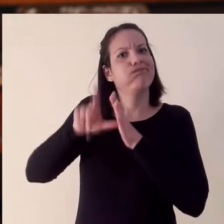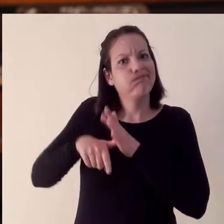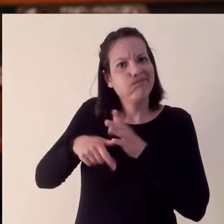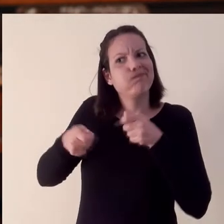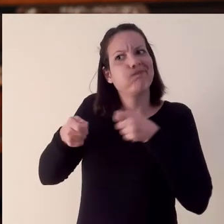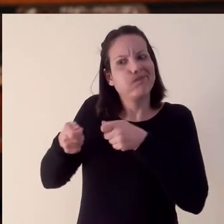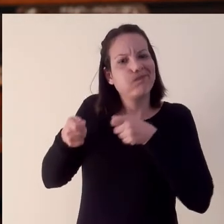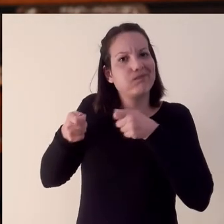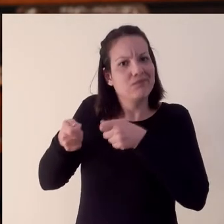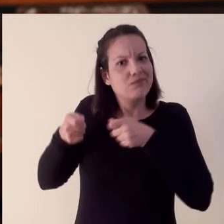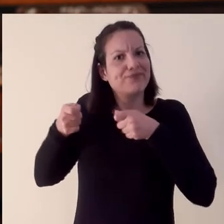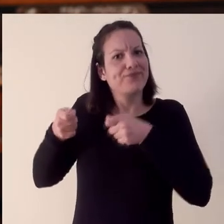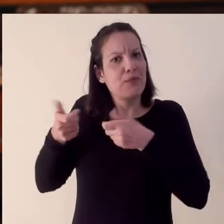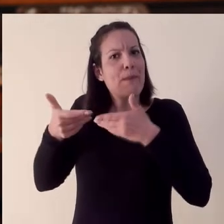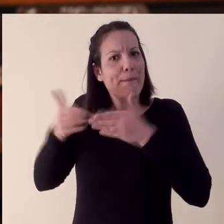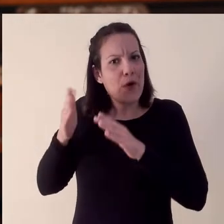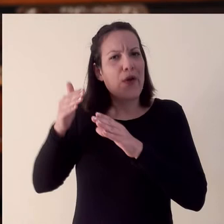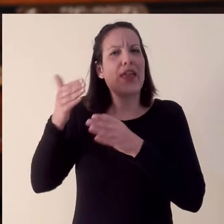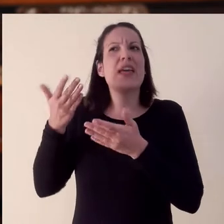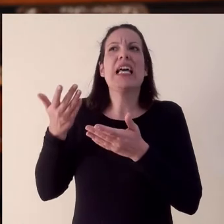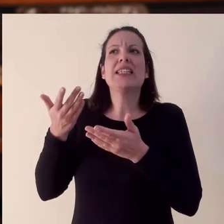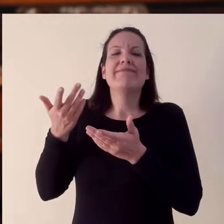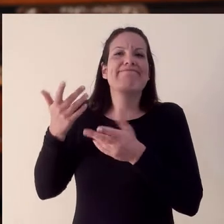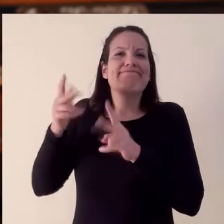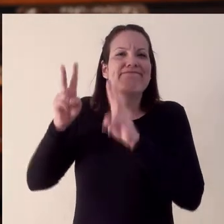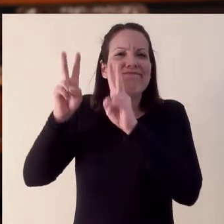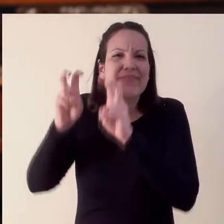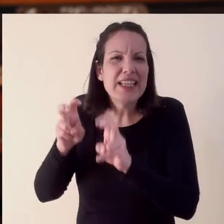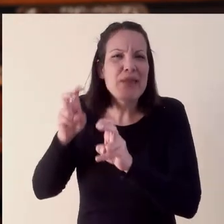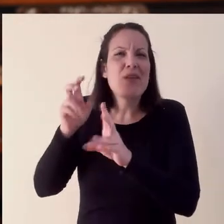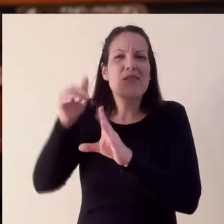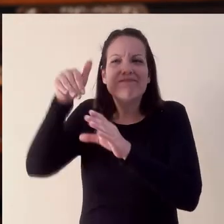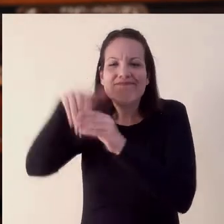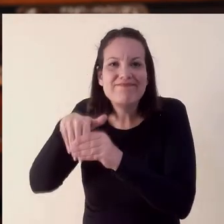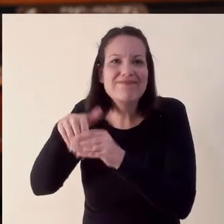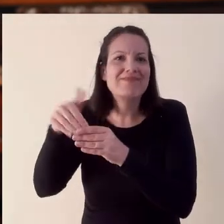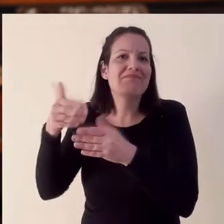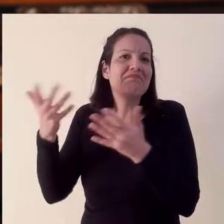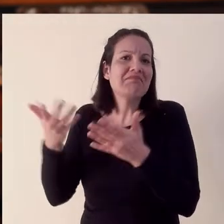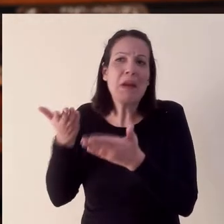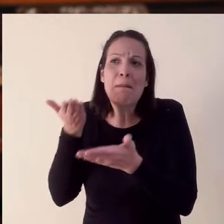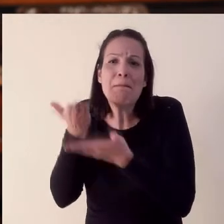tiempo, ha costado un poco más establecer algunos temas